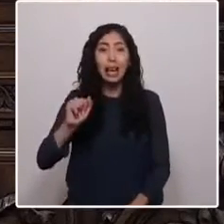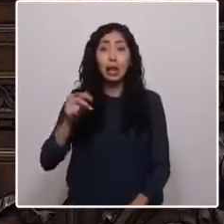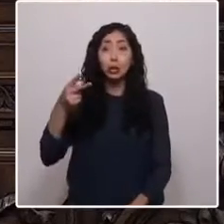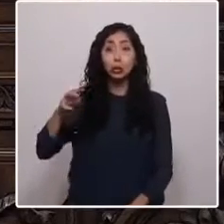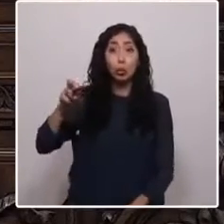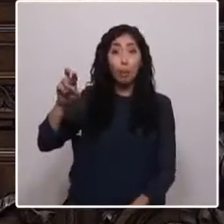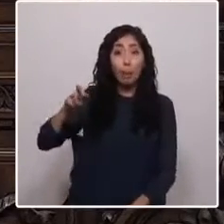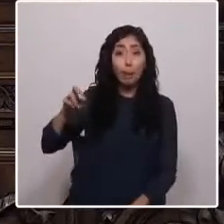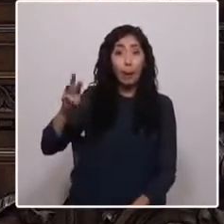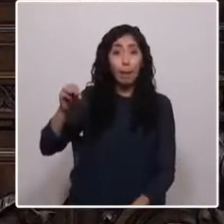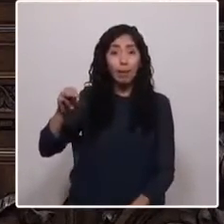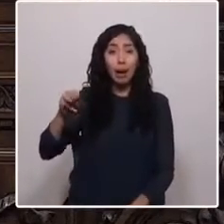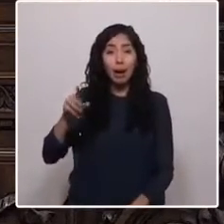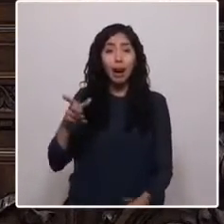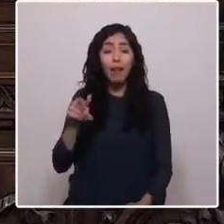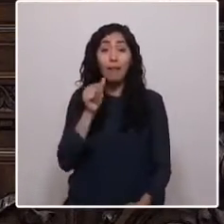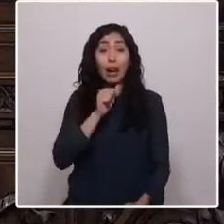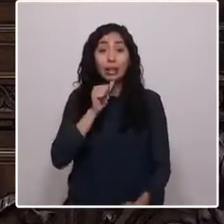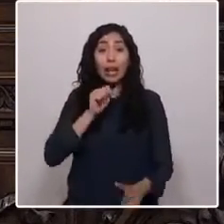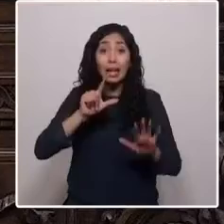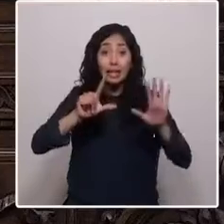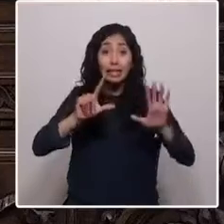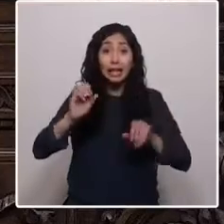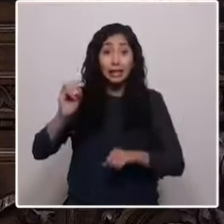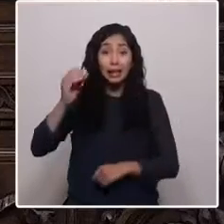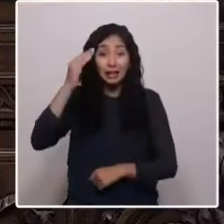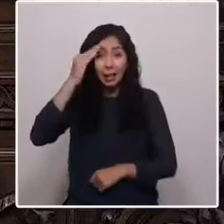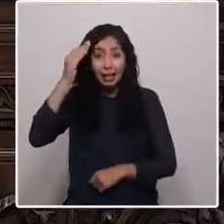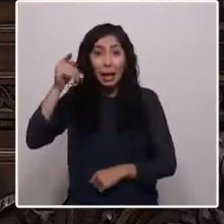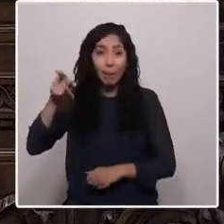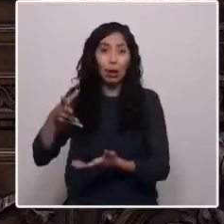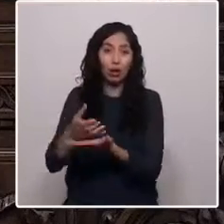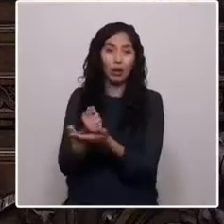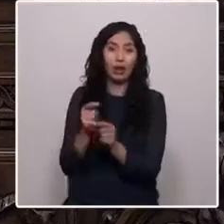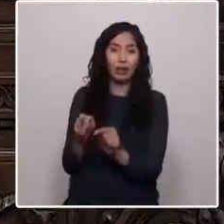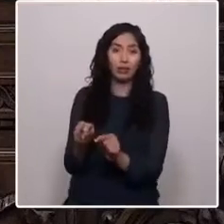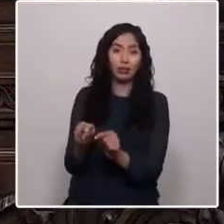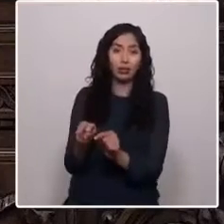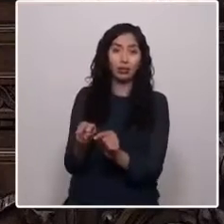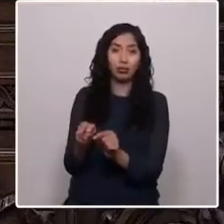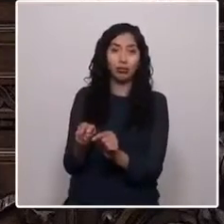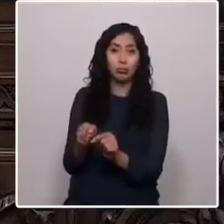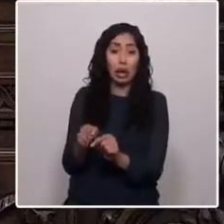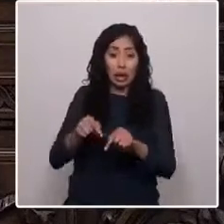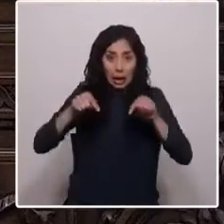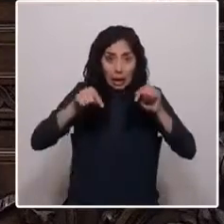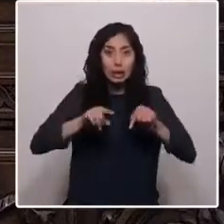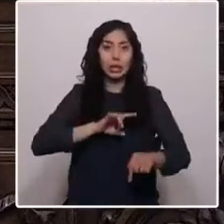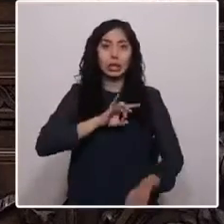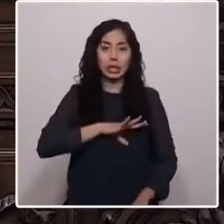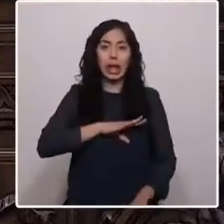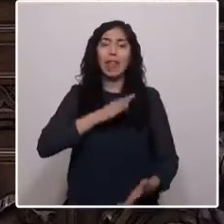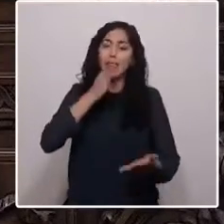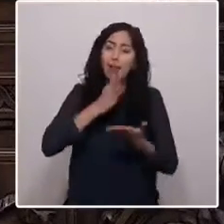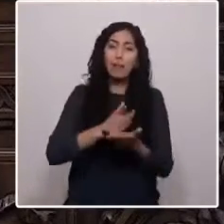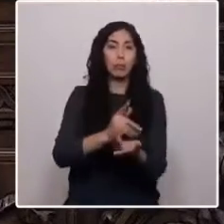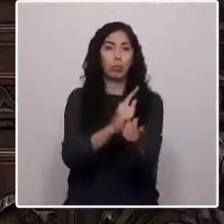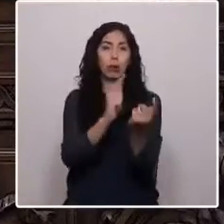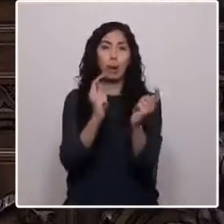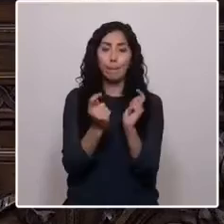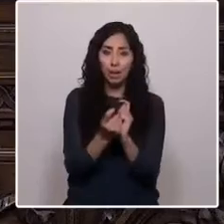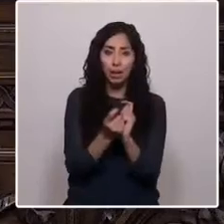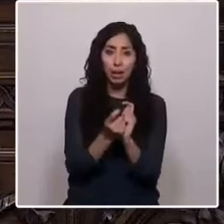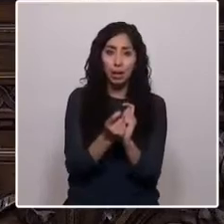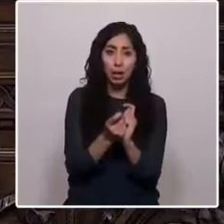días para llegar a esa cifra. Este es el Chile que nosotros tenemos que cambiar. Nuestro país